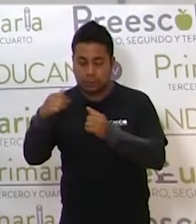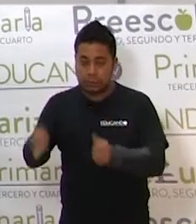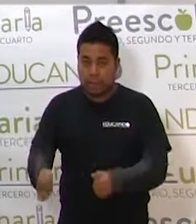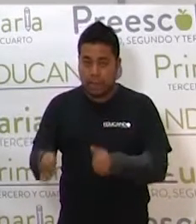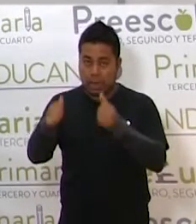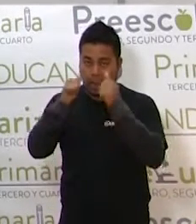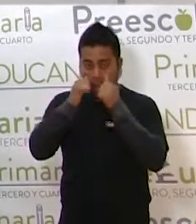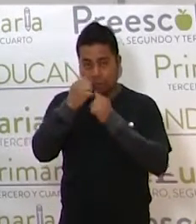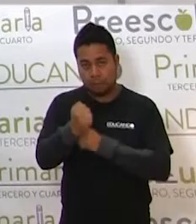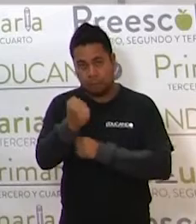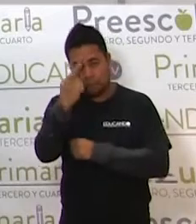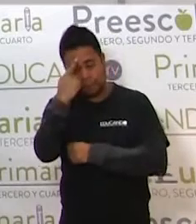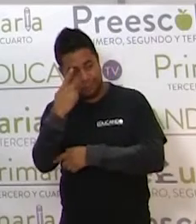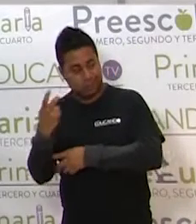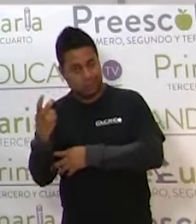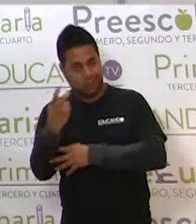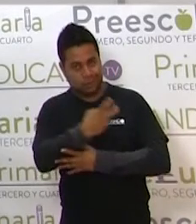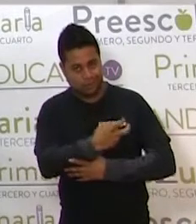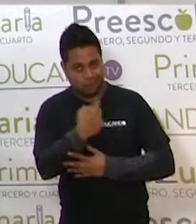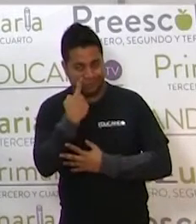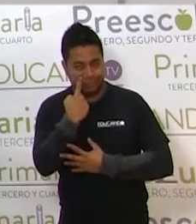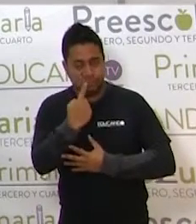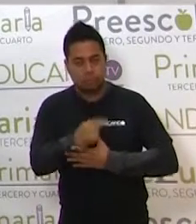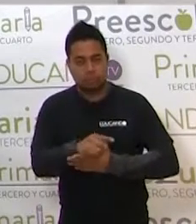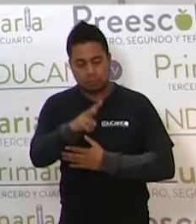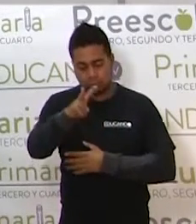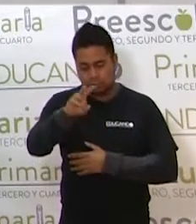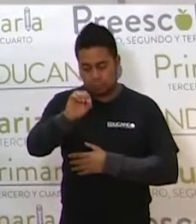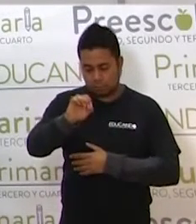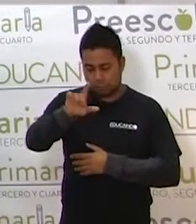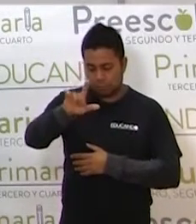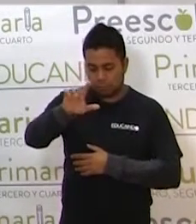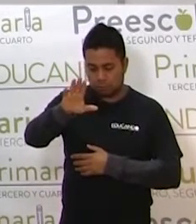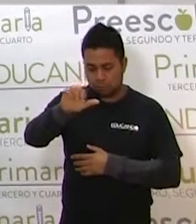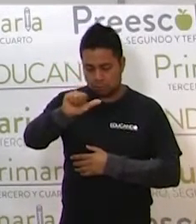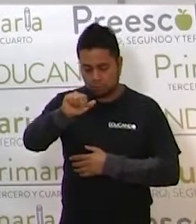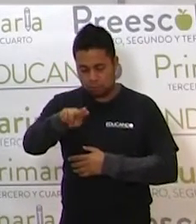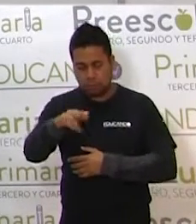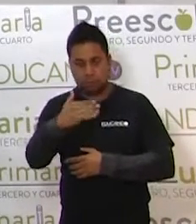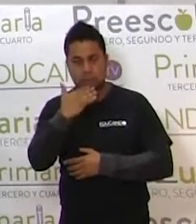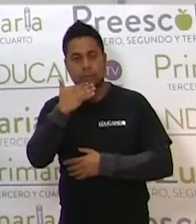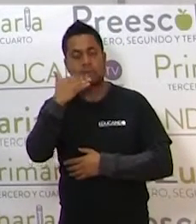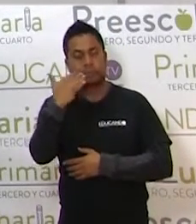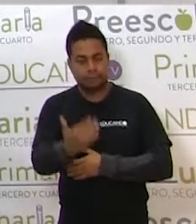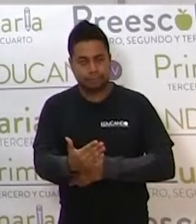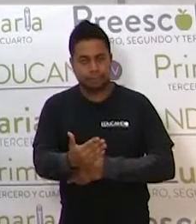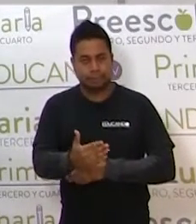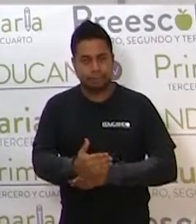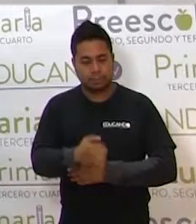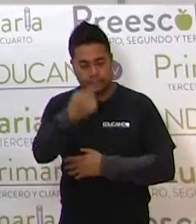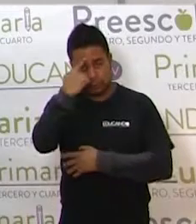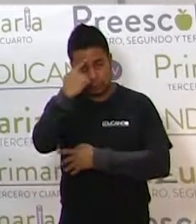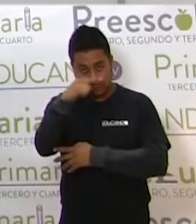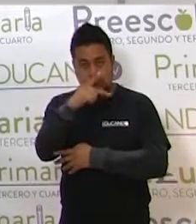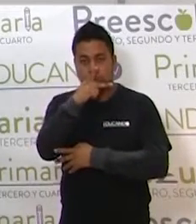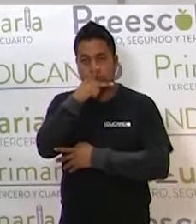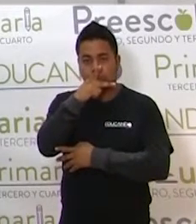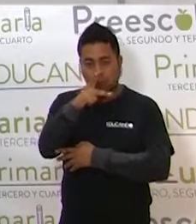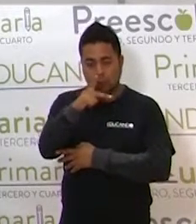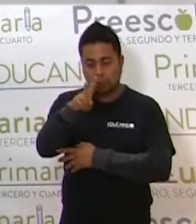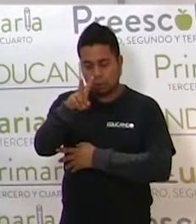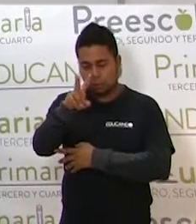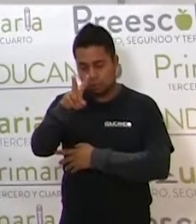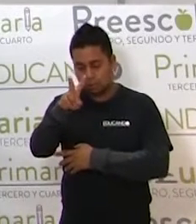en esta parte volcán bien nuestra palabra volcán